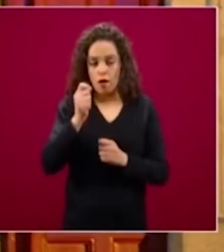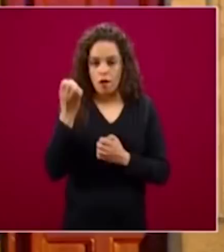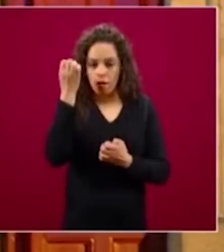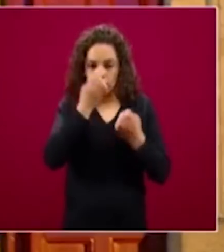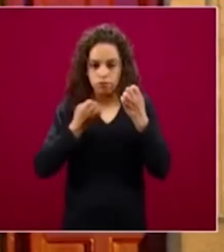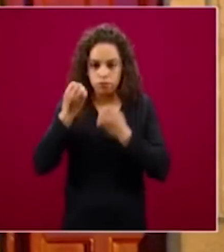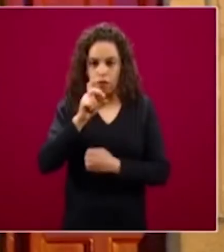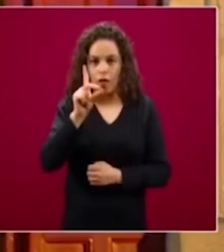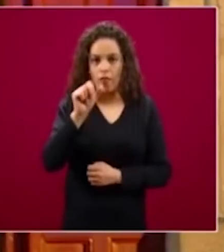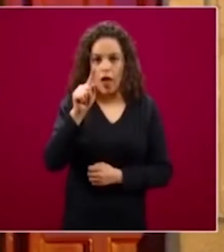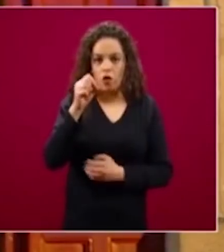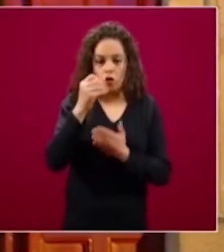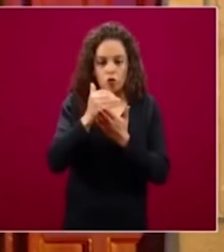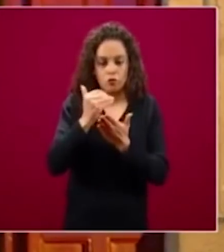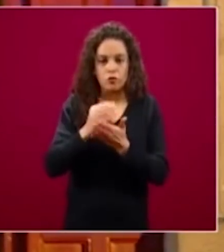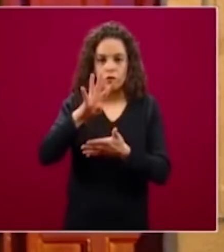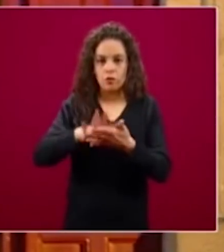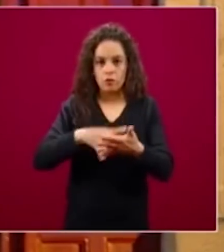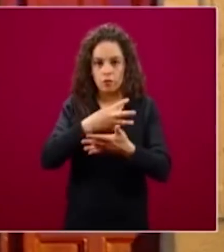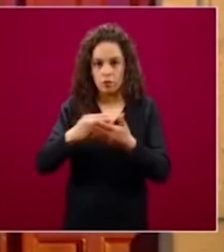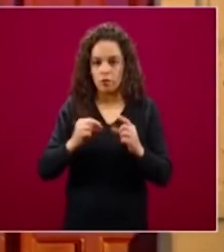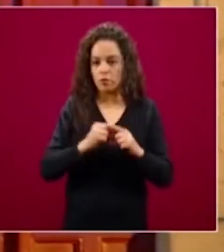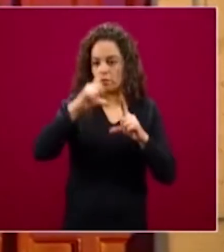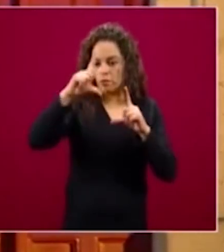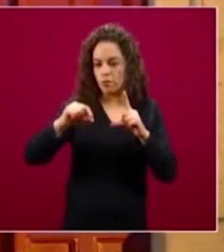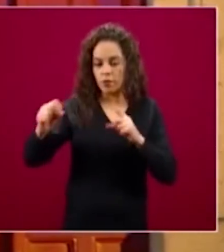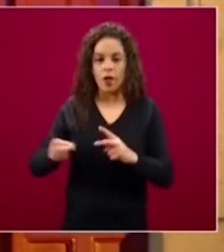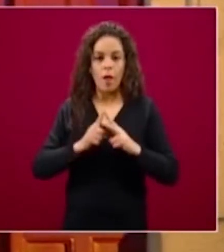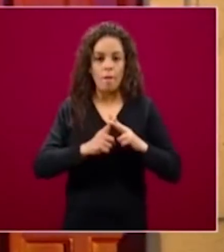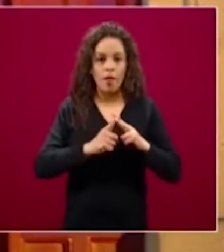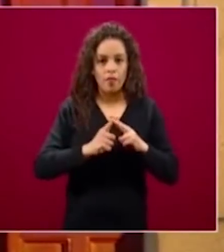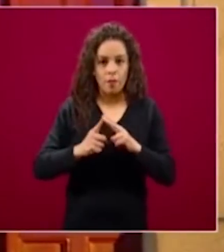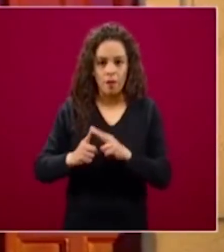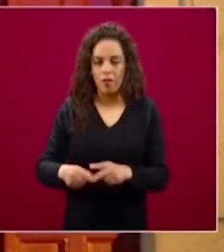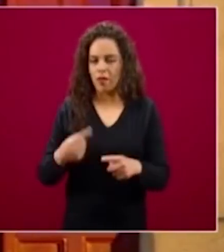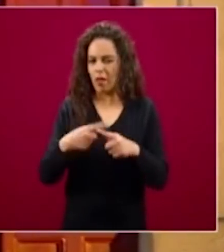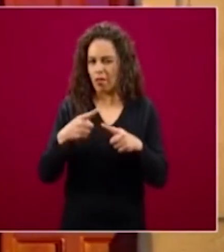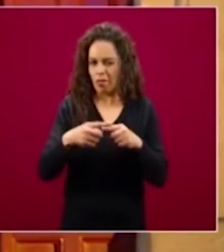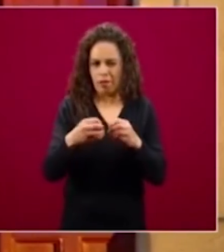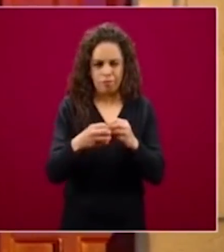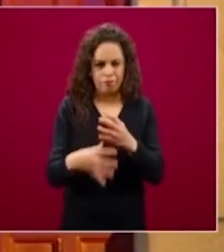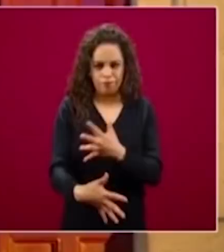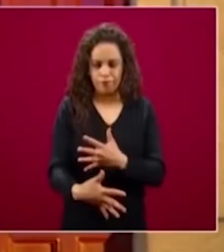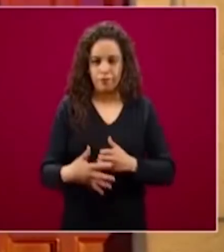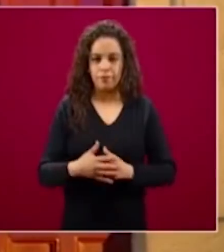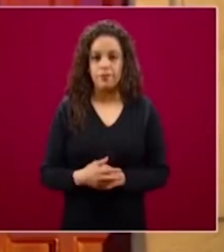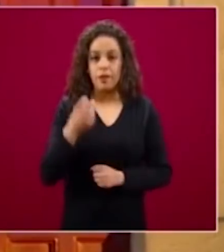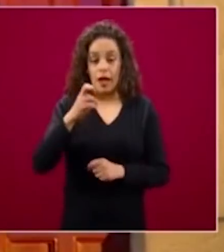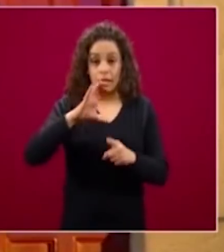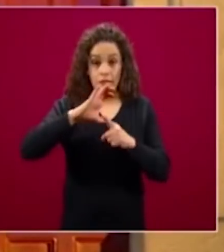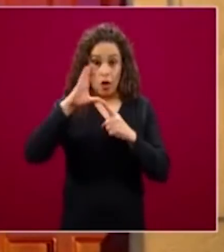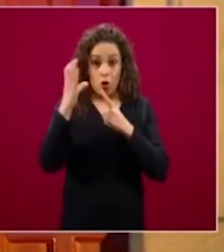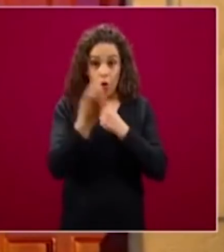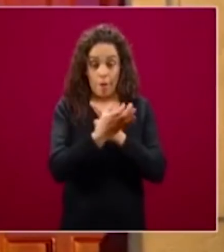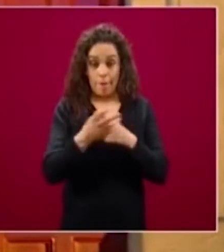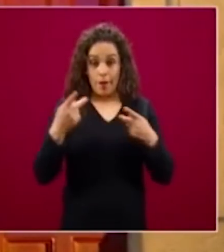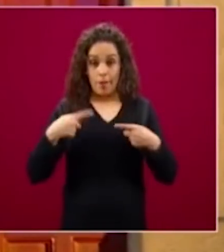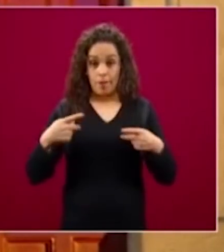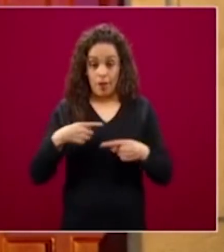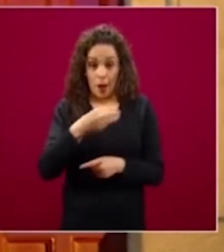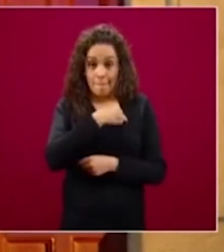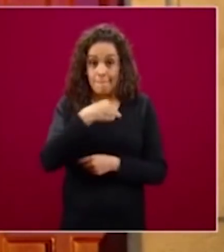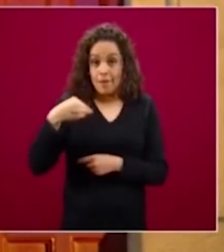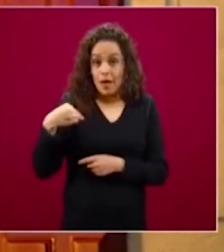de datos, en estadísticas, en matemáticas, etcétera. Y esta comisión, los miembros de la comisión